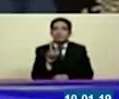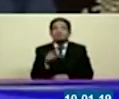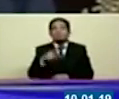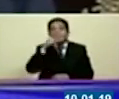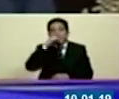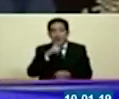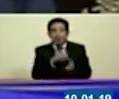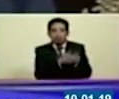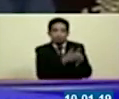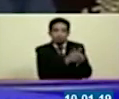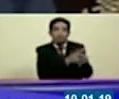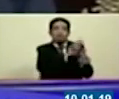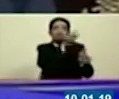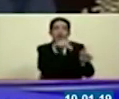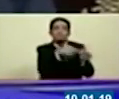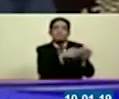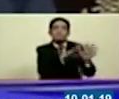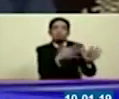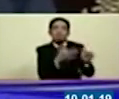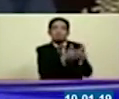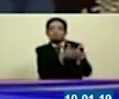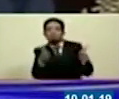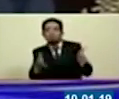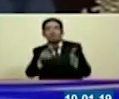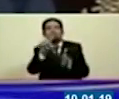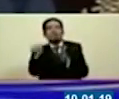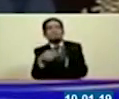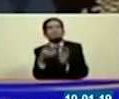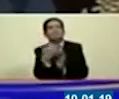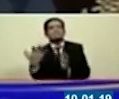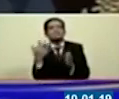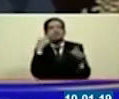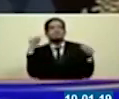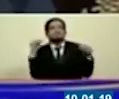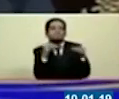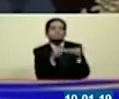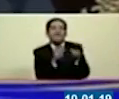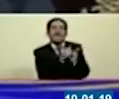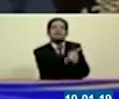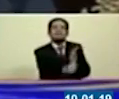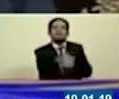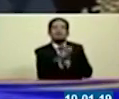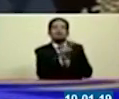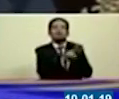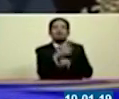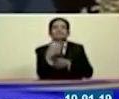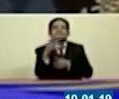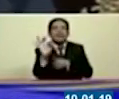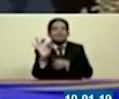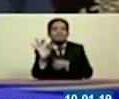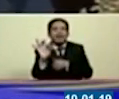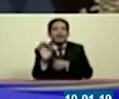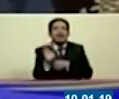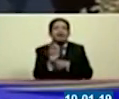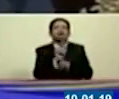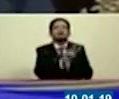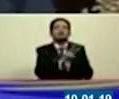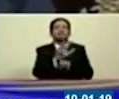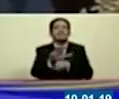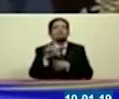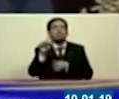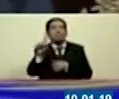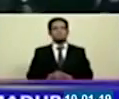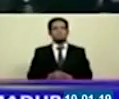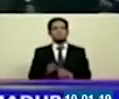proceso electoral que no contó con ningún reconocimiento, ningún apoyo internacional. Esto vino a reconocer ante el mundo